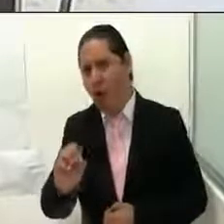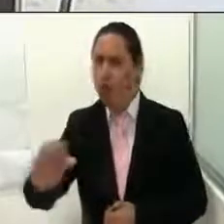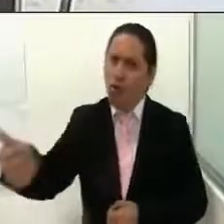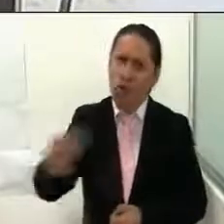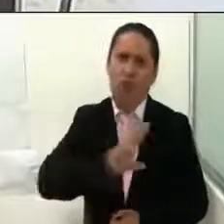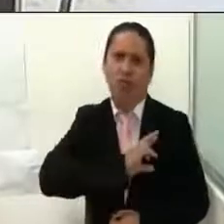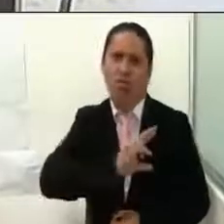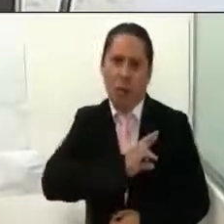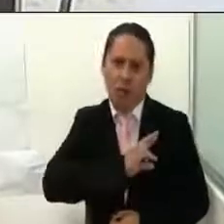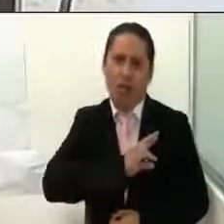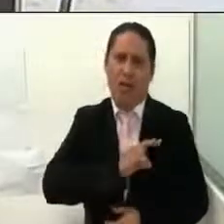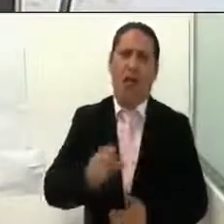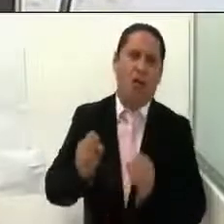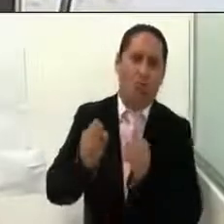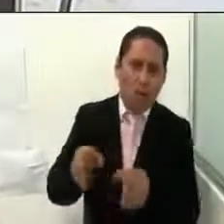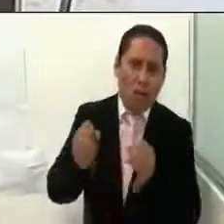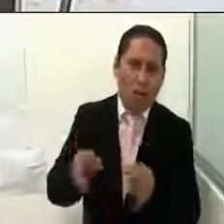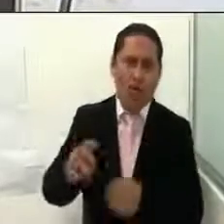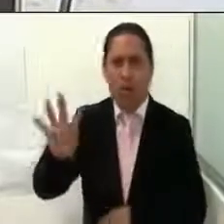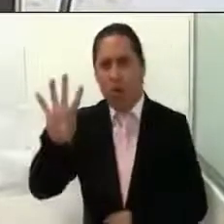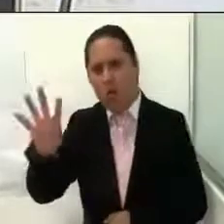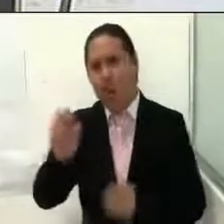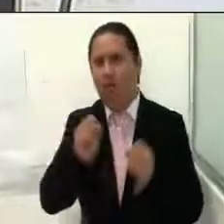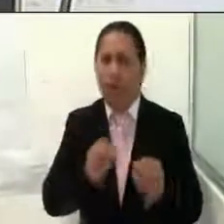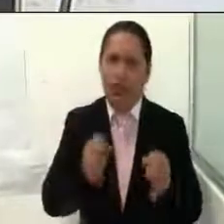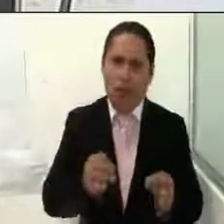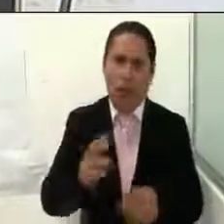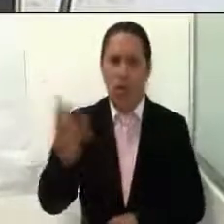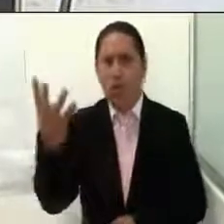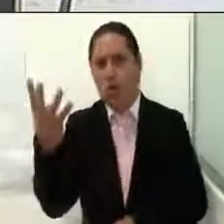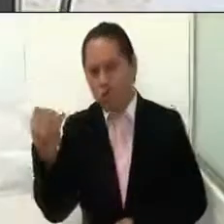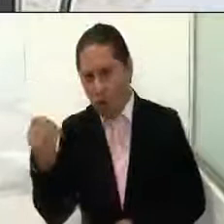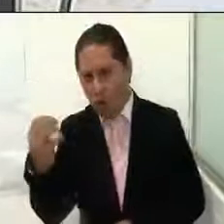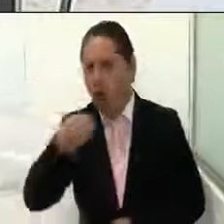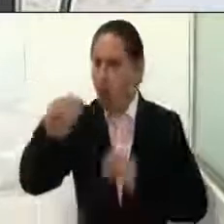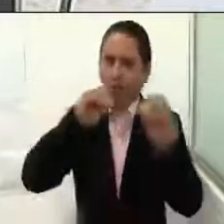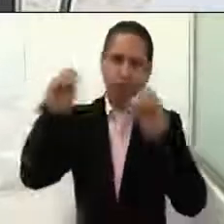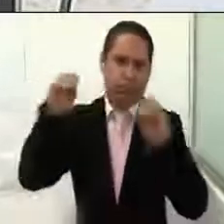y las cuatro oficinas y nueve secciones de catastro foráneas